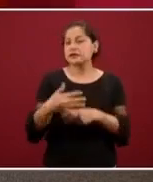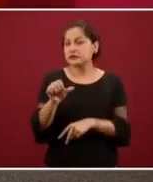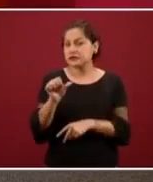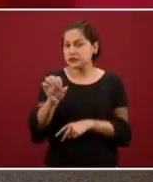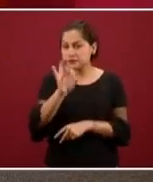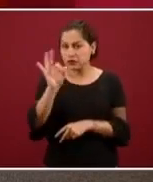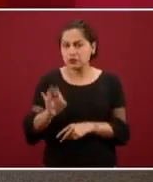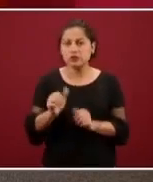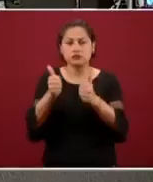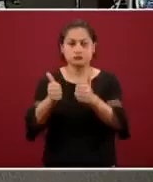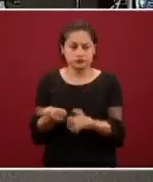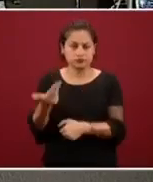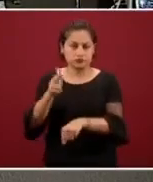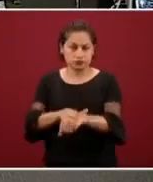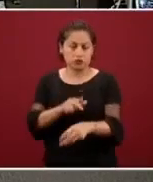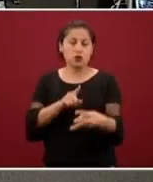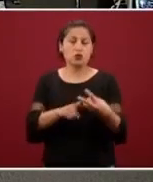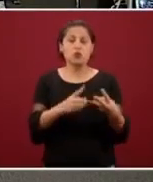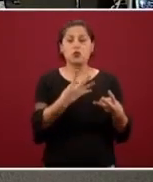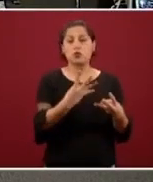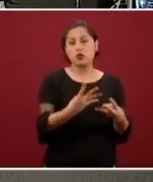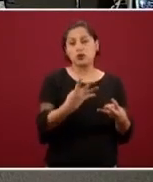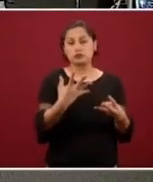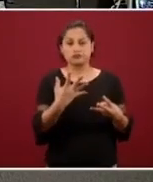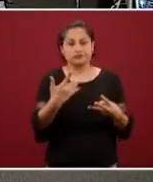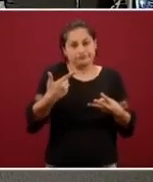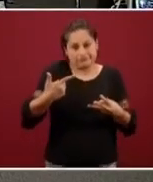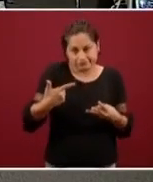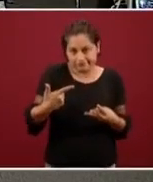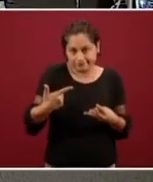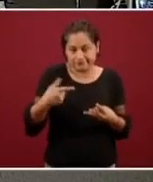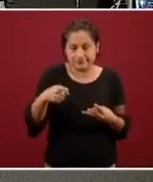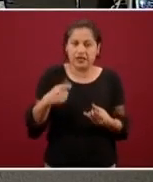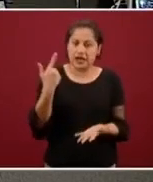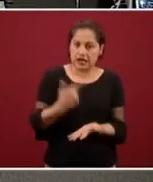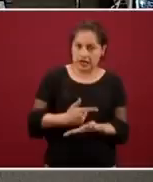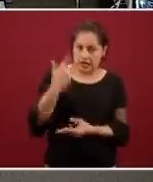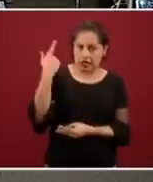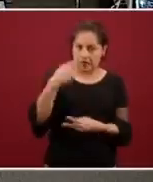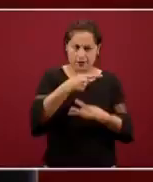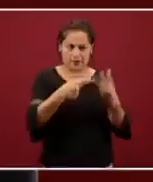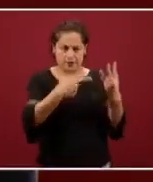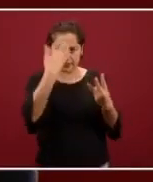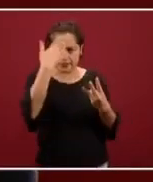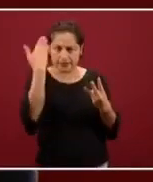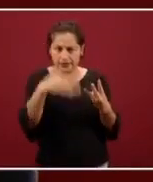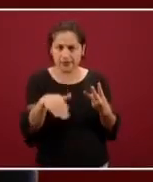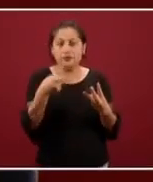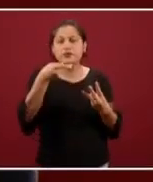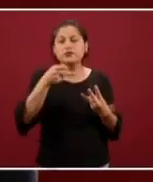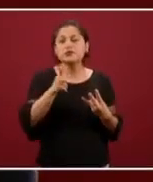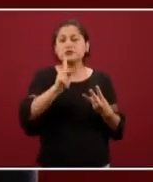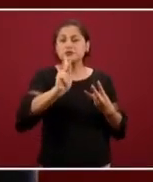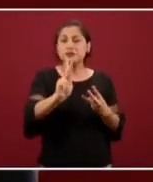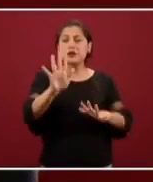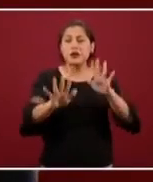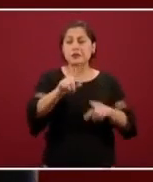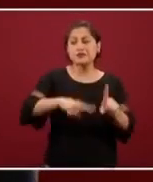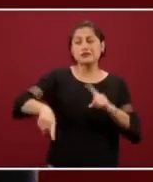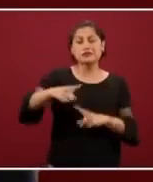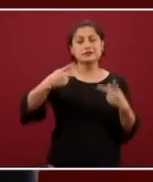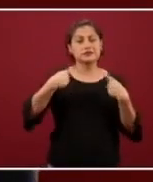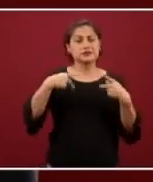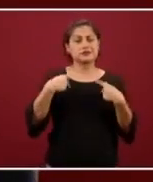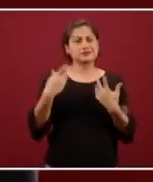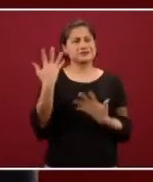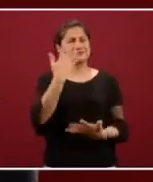hospitalización y un 4% o 5 o 7 en nuestro caso, terapia intensiva. A veces muchas personas se confunden porque piensan que